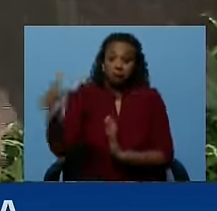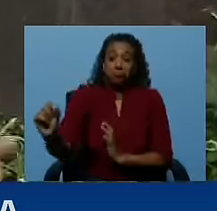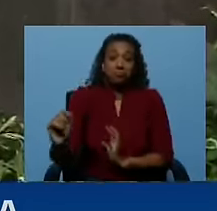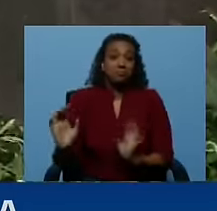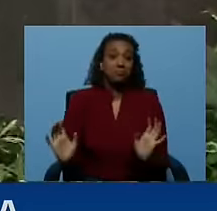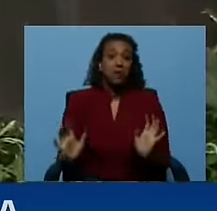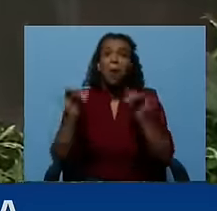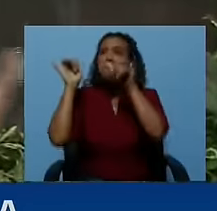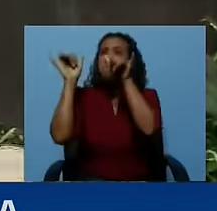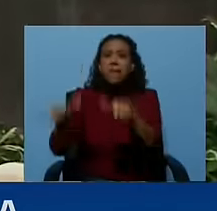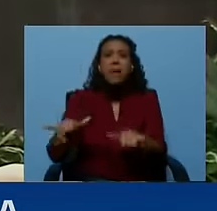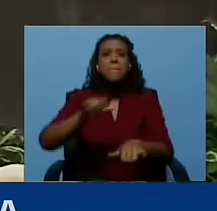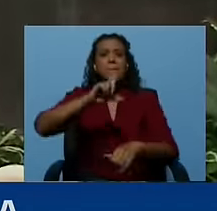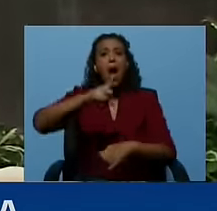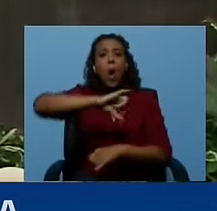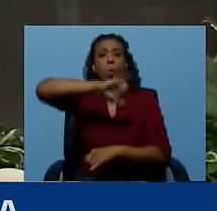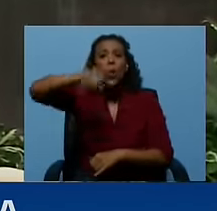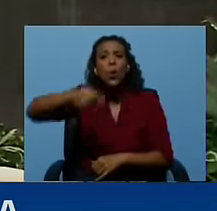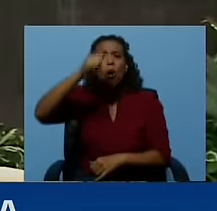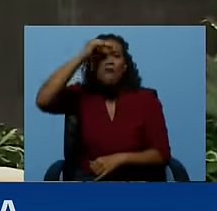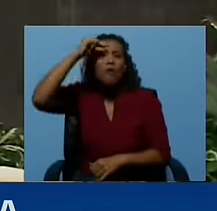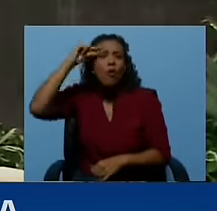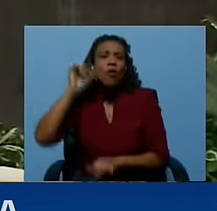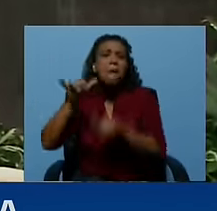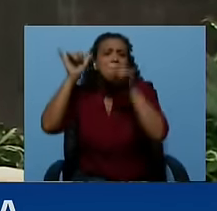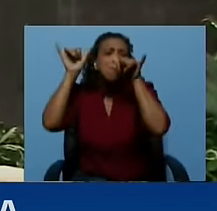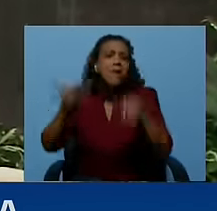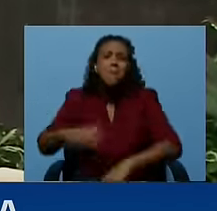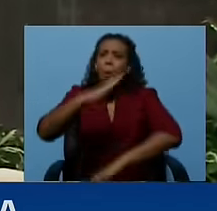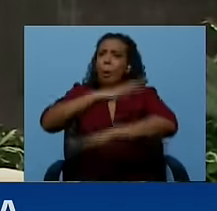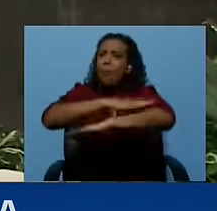Lo mismo que Julio Borges.